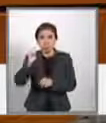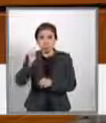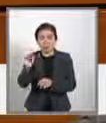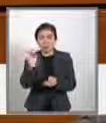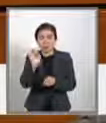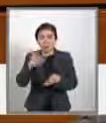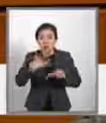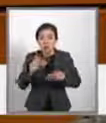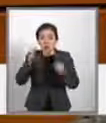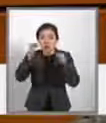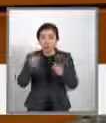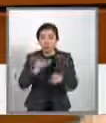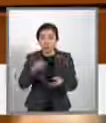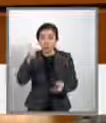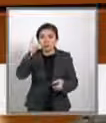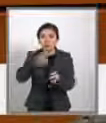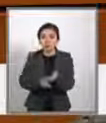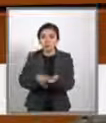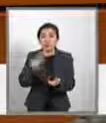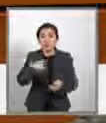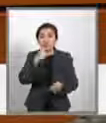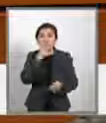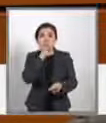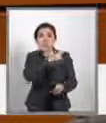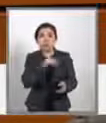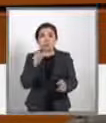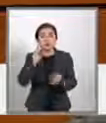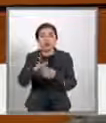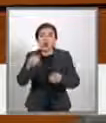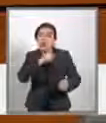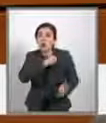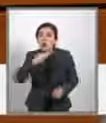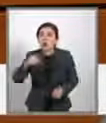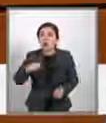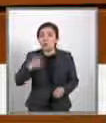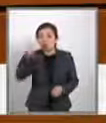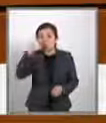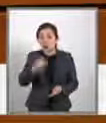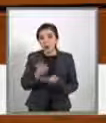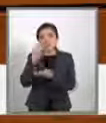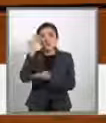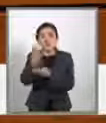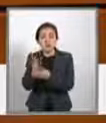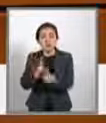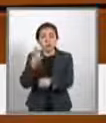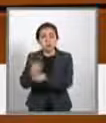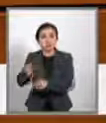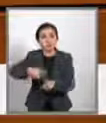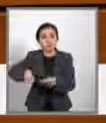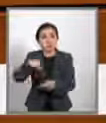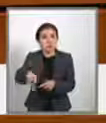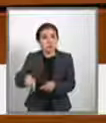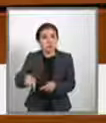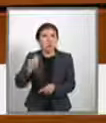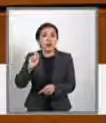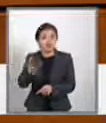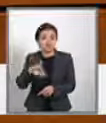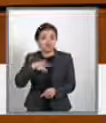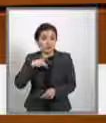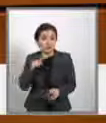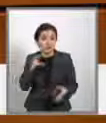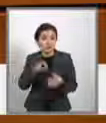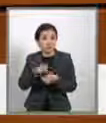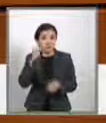los casos en los que sea procedente, el Ministerio Público estará obligado a solicitar la reparación del daño. En este sentido,